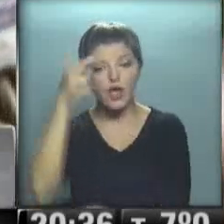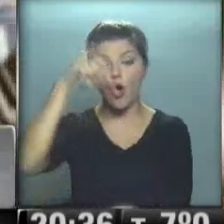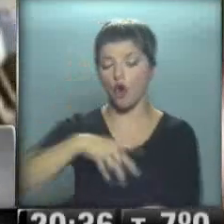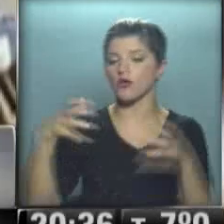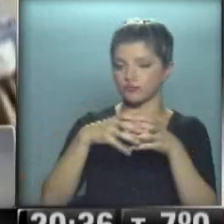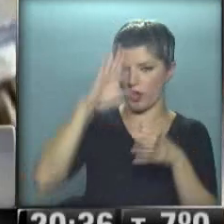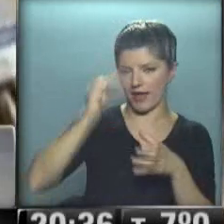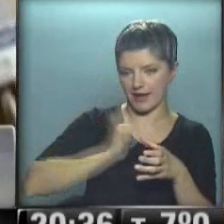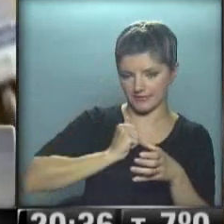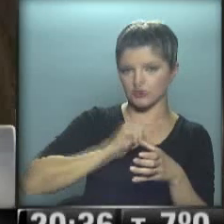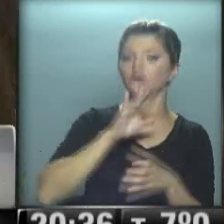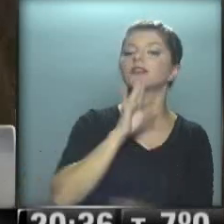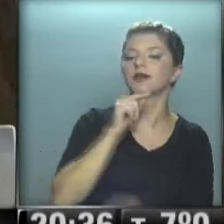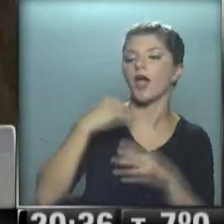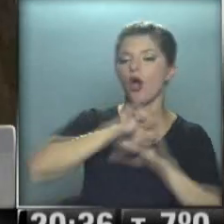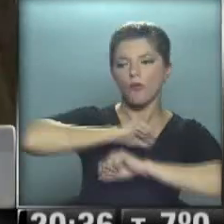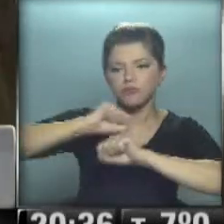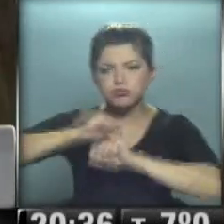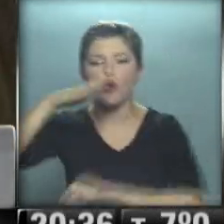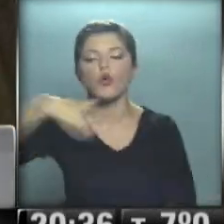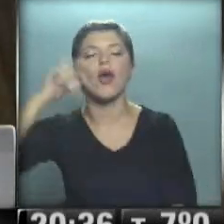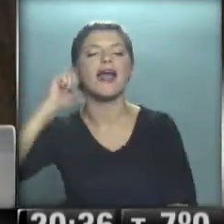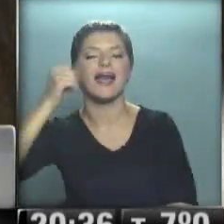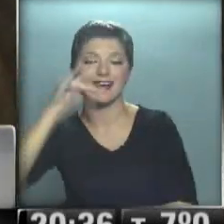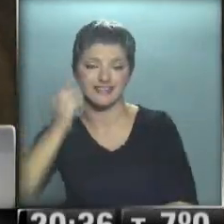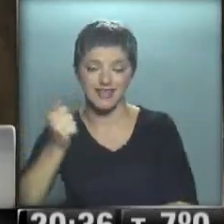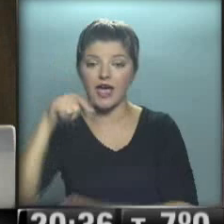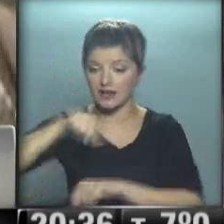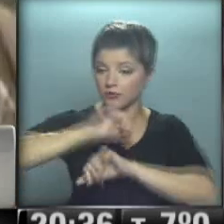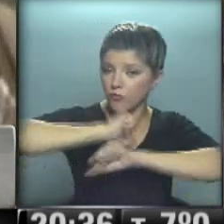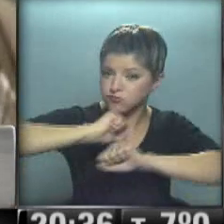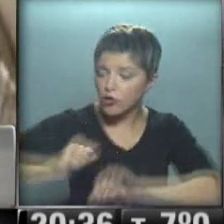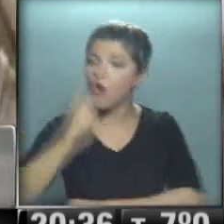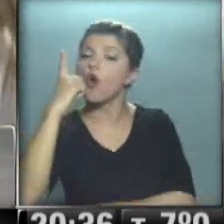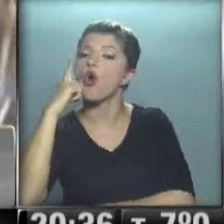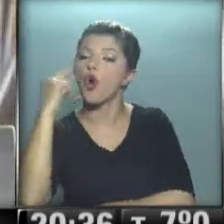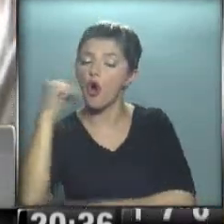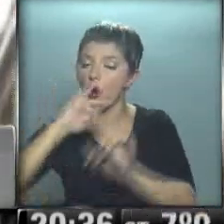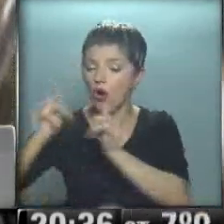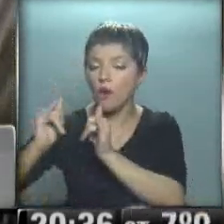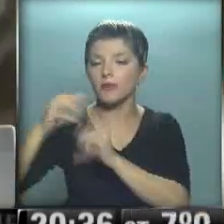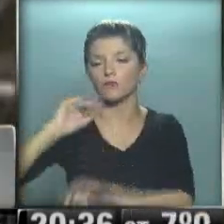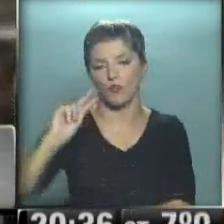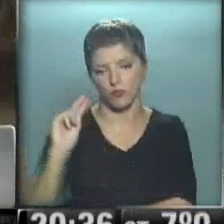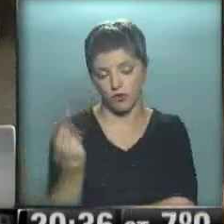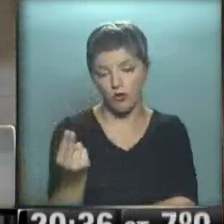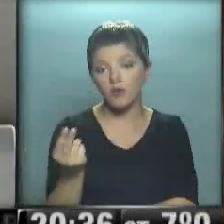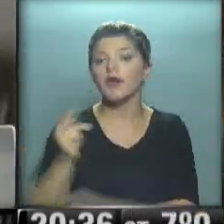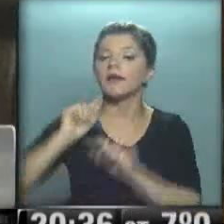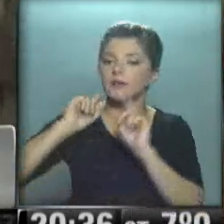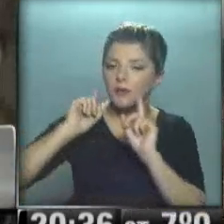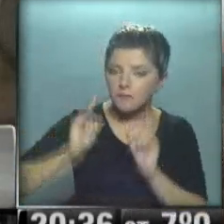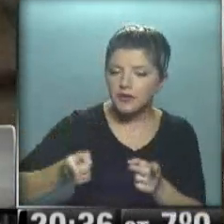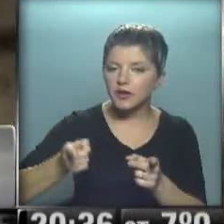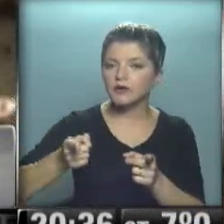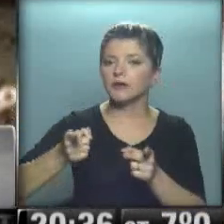israelí bombardeó Gaza. En el ataque mató a un menor palestino que se encontraba en un campamento de refugiados. En tanto, se realizó un